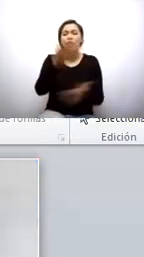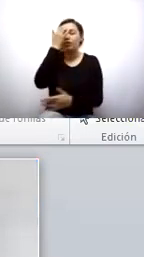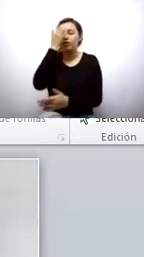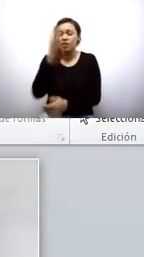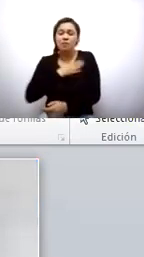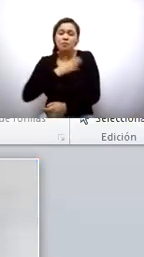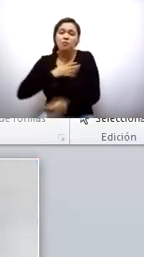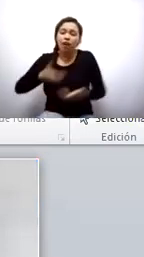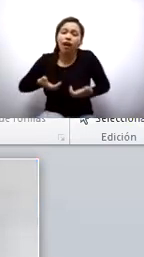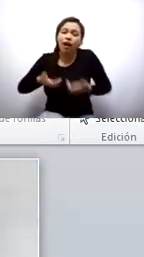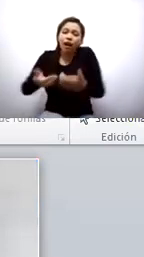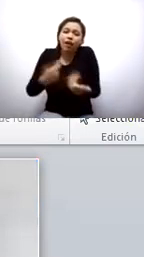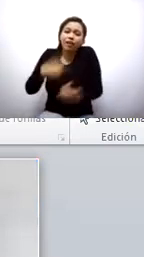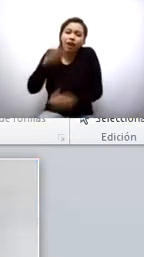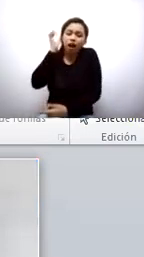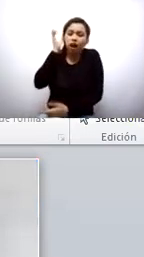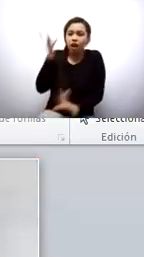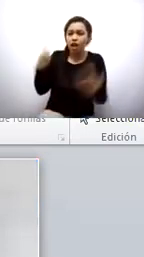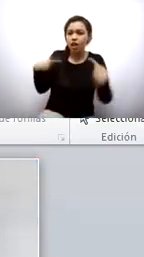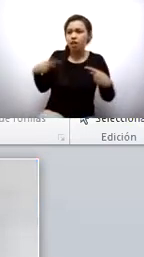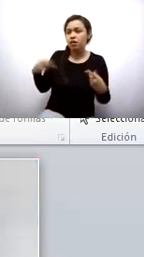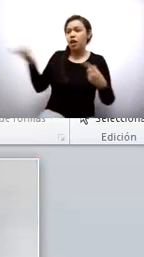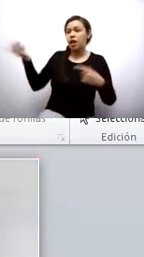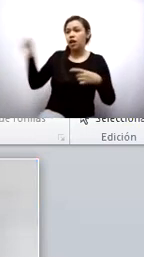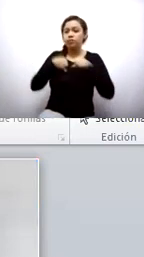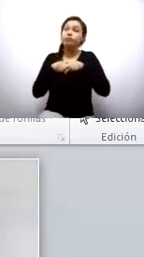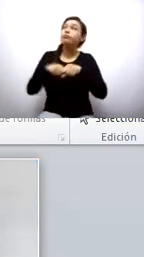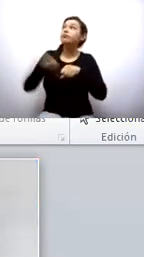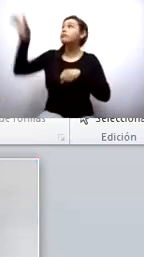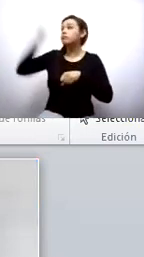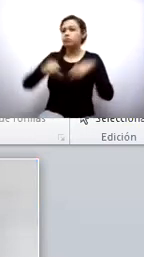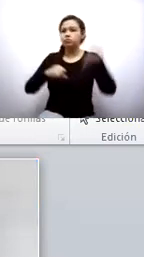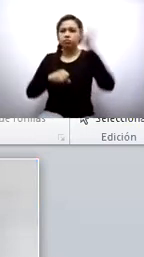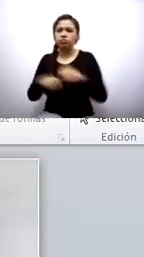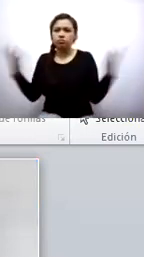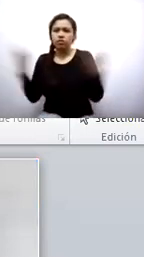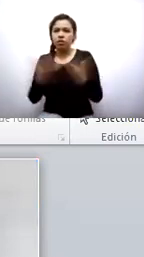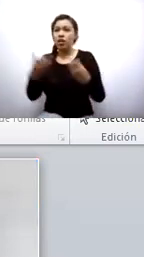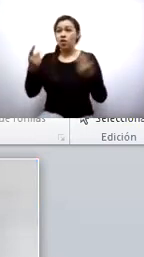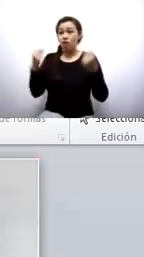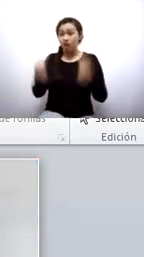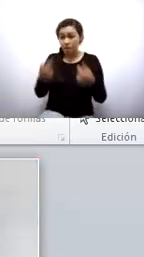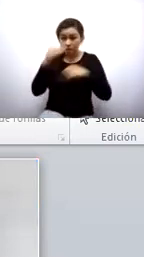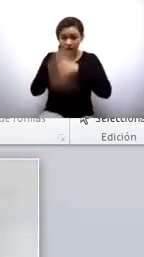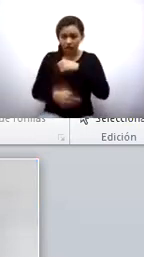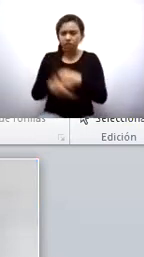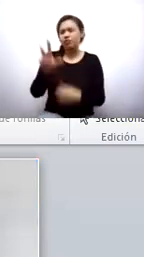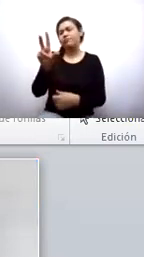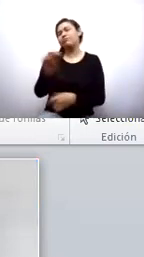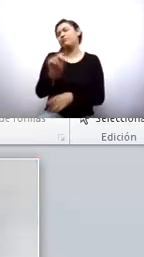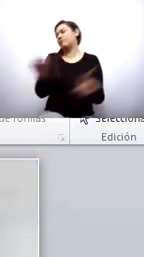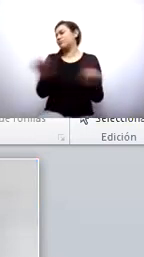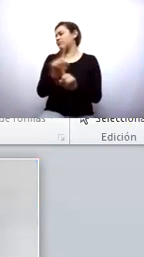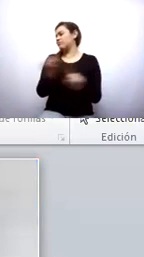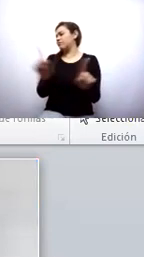Yo veo a las personas cuando van al súper y de pronto digo, esto no se va a acabar rápido. Vamos a